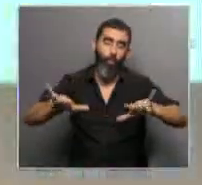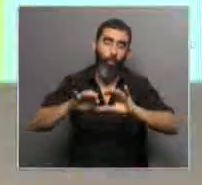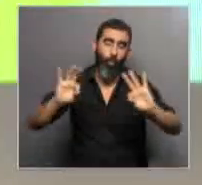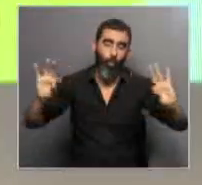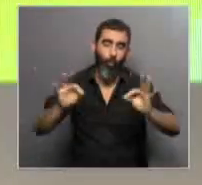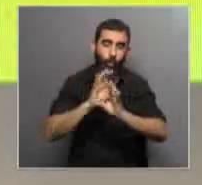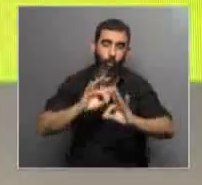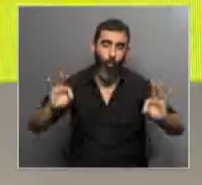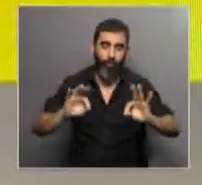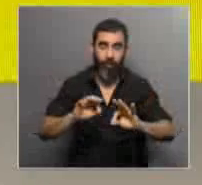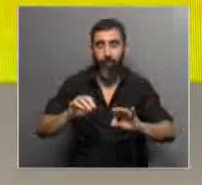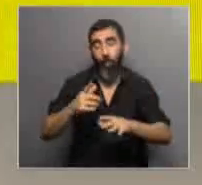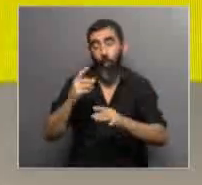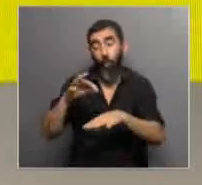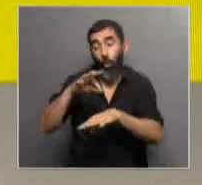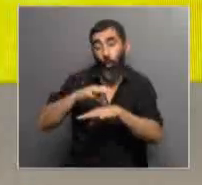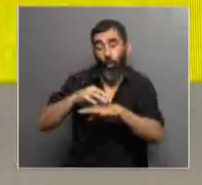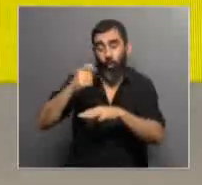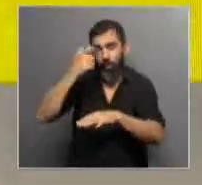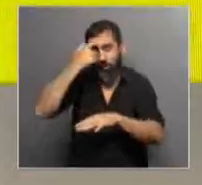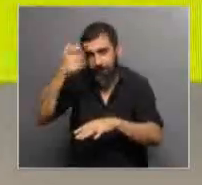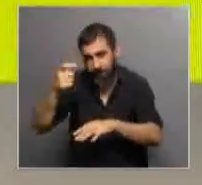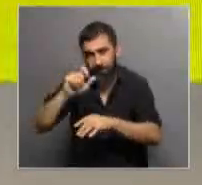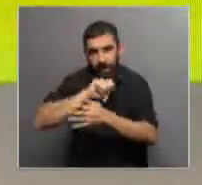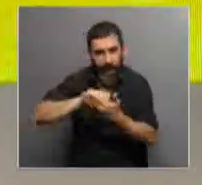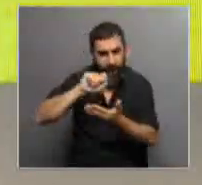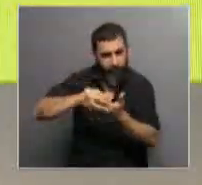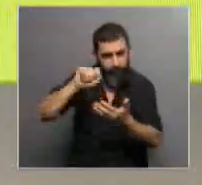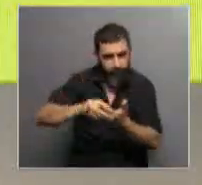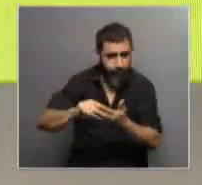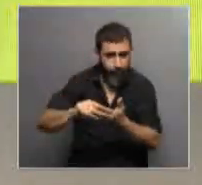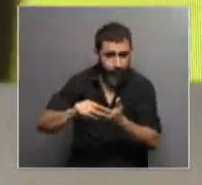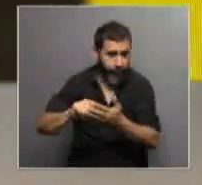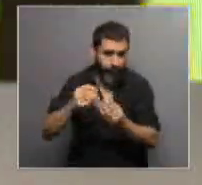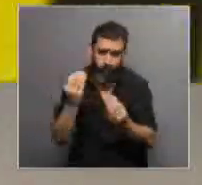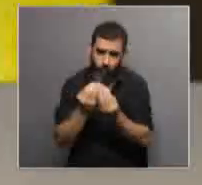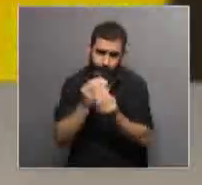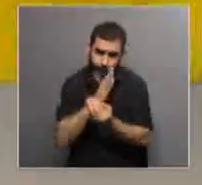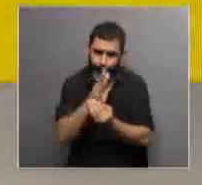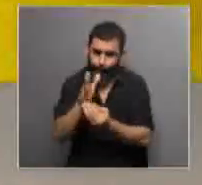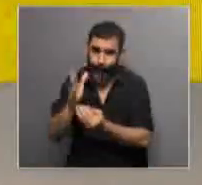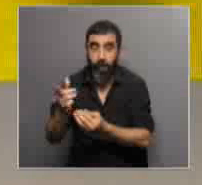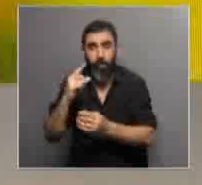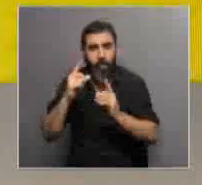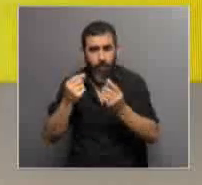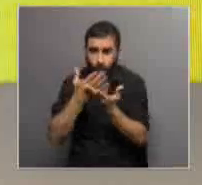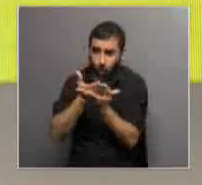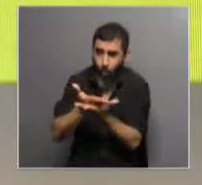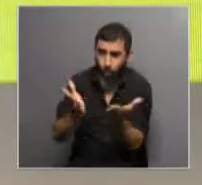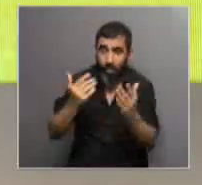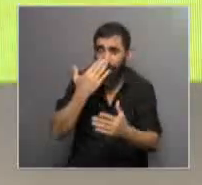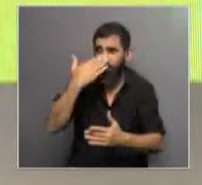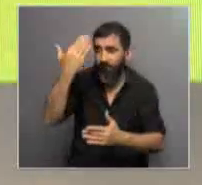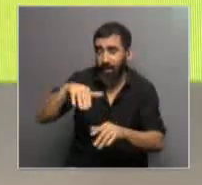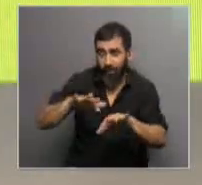en ciencia escritor y escritor todo como el diciendo se define mucho pero demás y esa destreza que muestra y al final